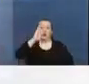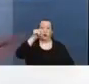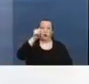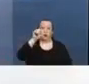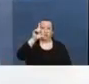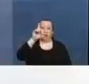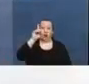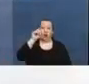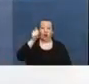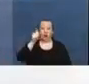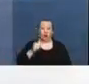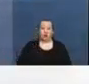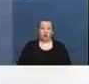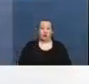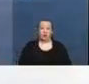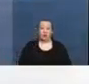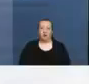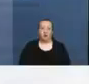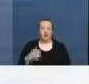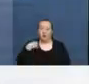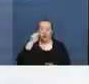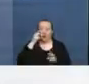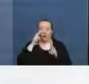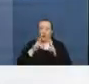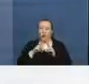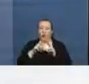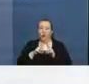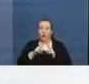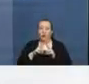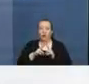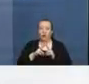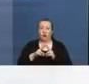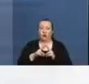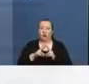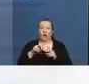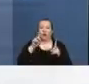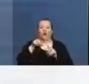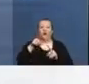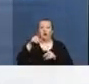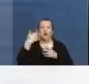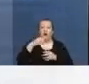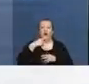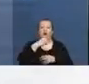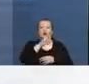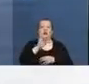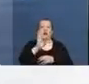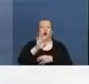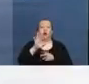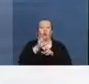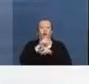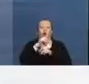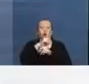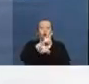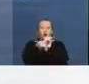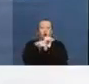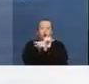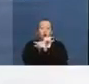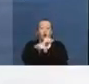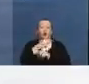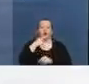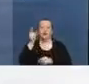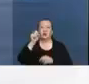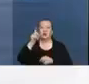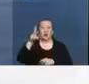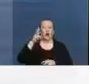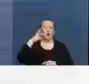conozca el policía chica y se cada vez que digo no conozco hay enfermos que dice en twitter aclaró usted no conoce nadie ya asesor a ver con mi abogado